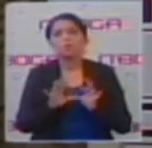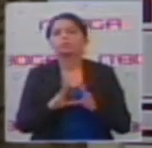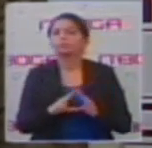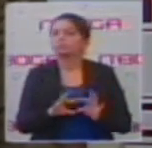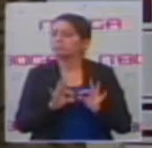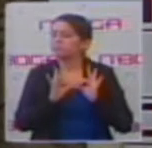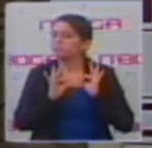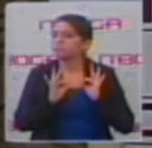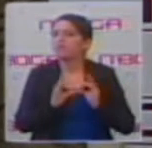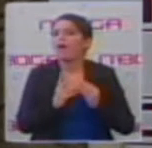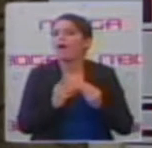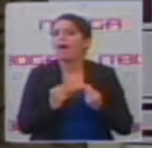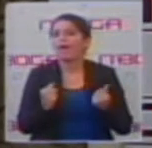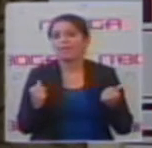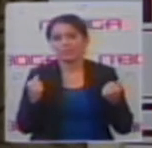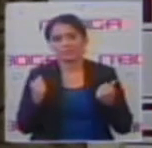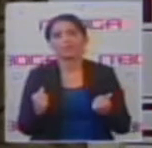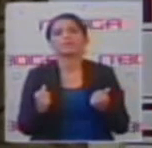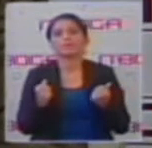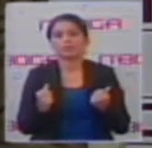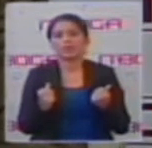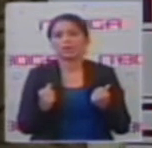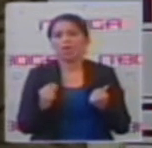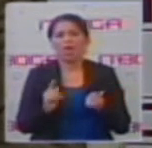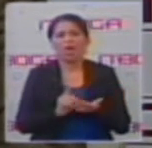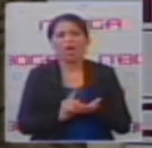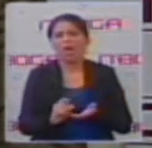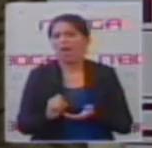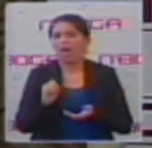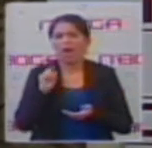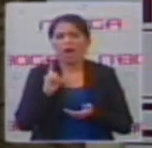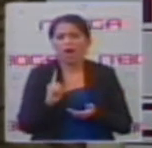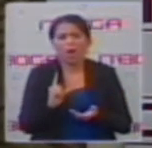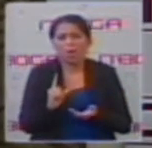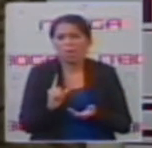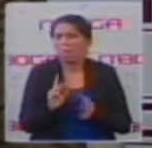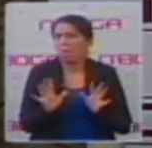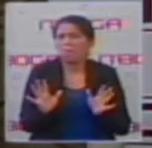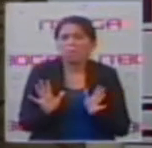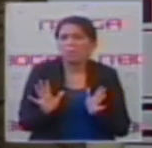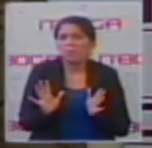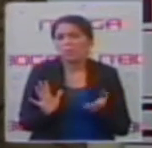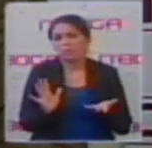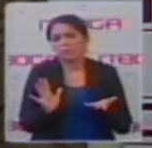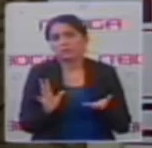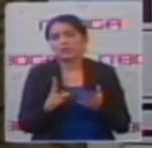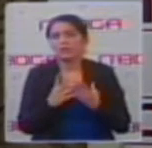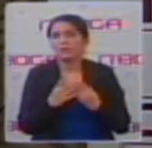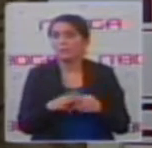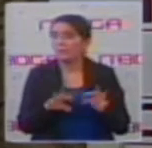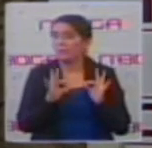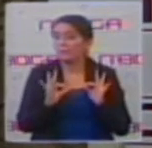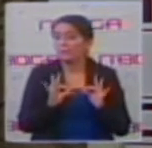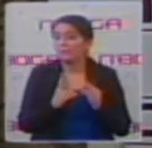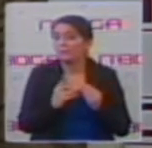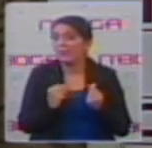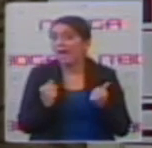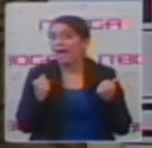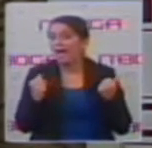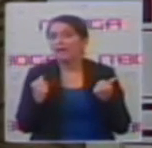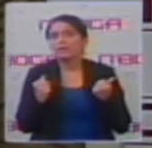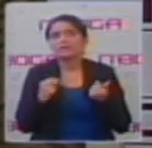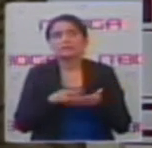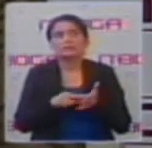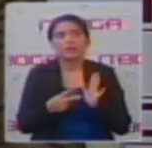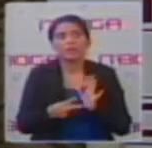no necesariamente debe estar asociado a precio alto o alto número de estrellas. Excelencia es simplemente el cómo tú recibes a